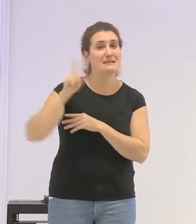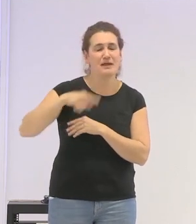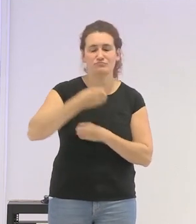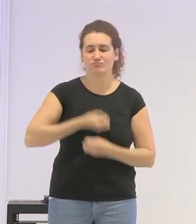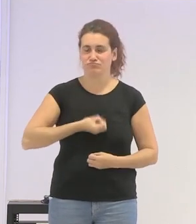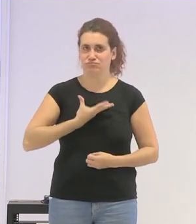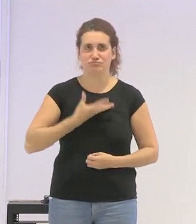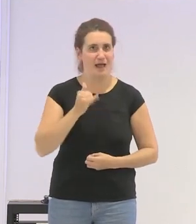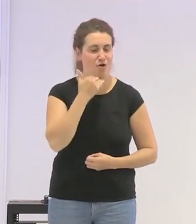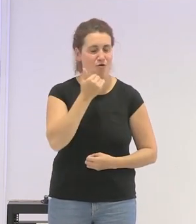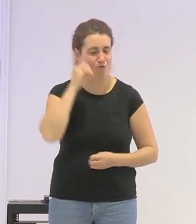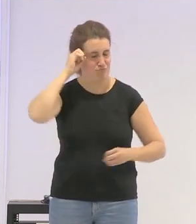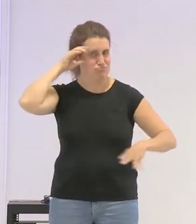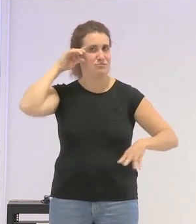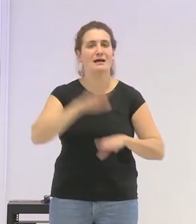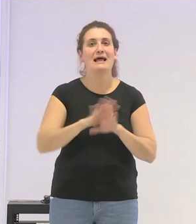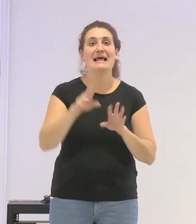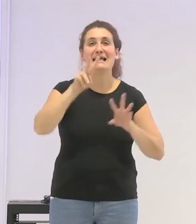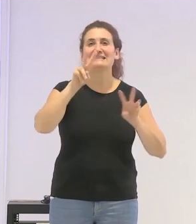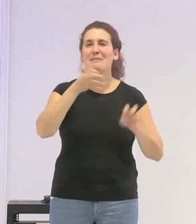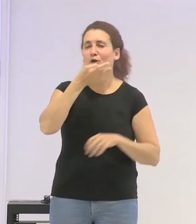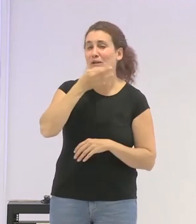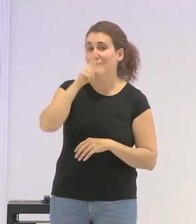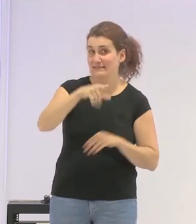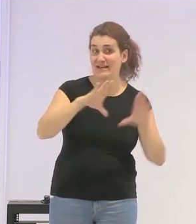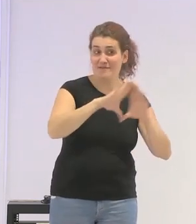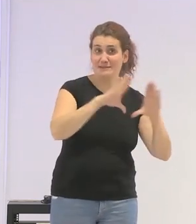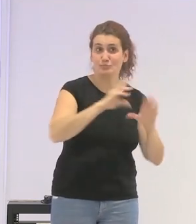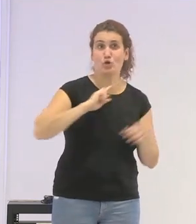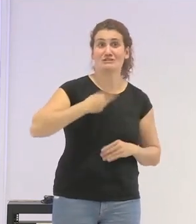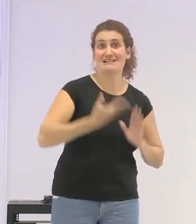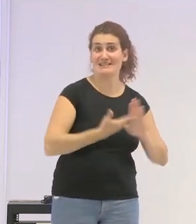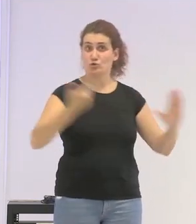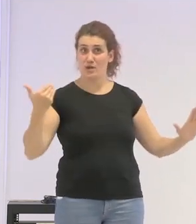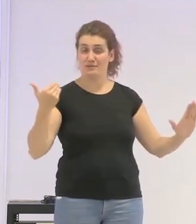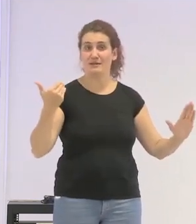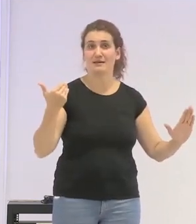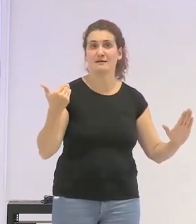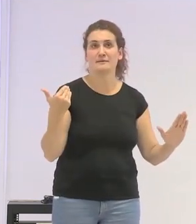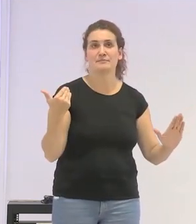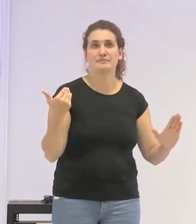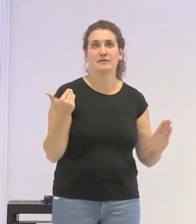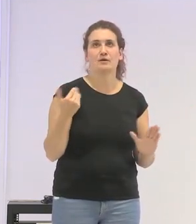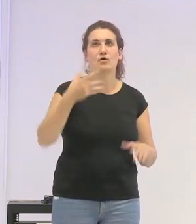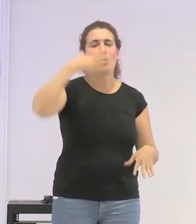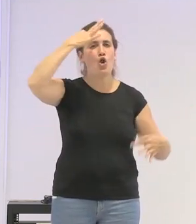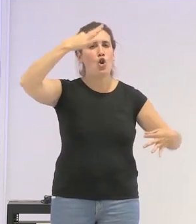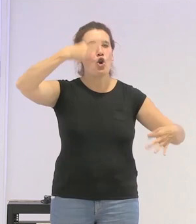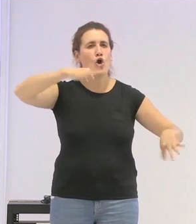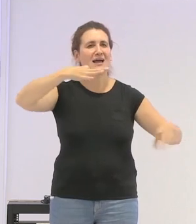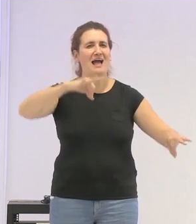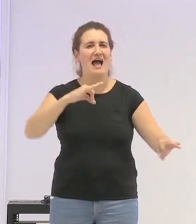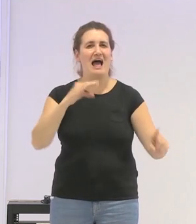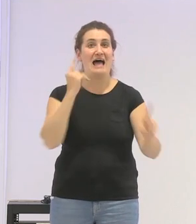que el estilo argumentativo de este feminismo transexcluyente, el tipo de lógica, de ataques en